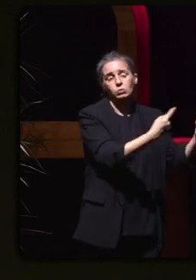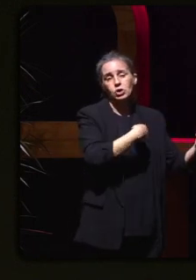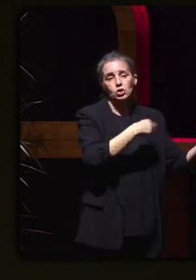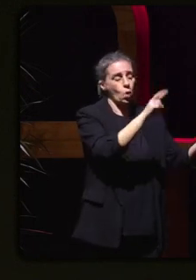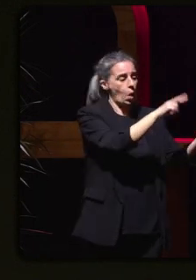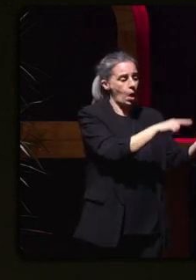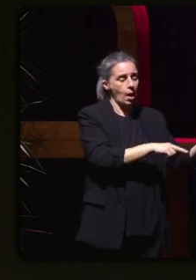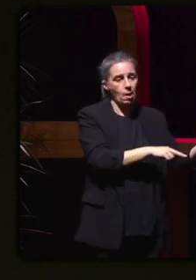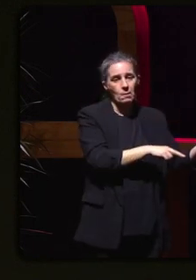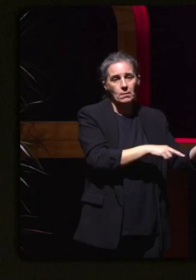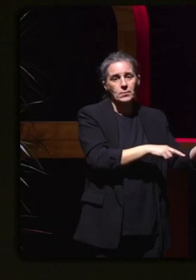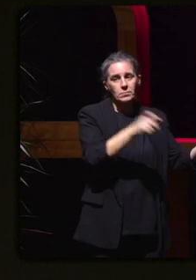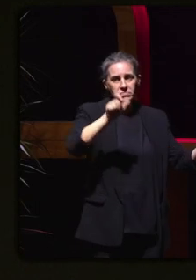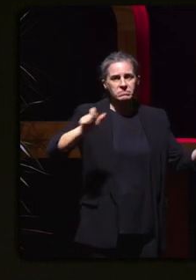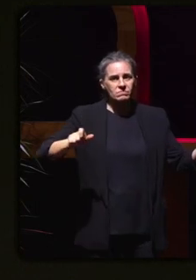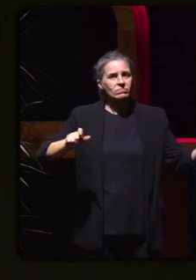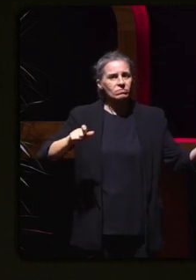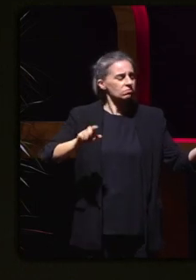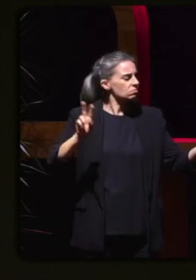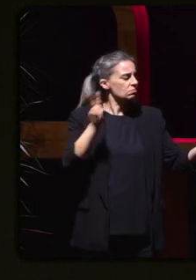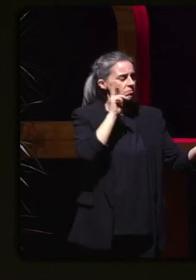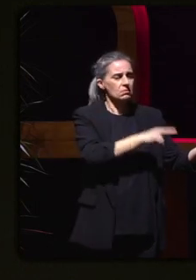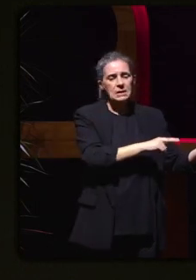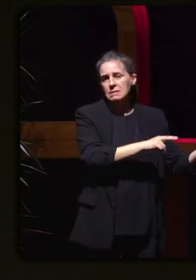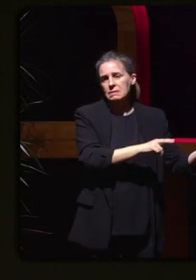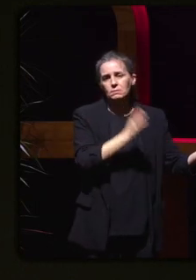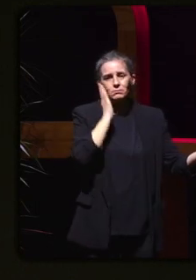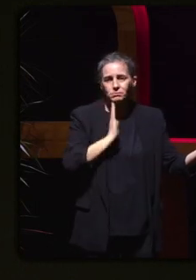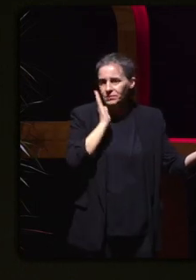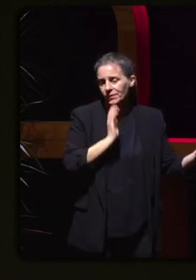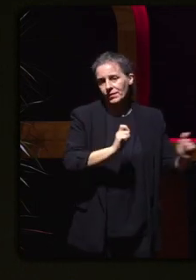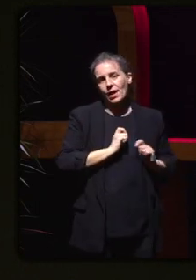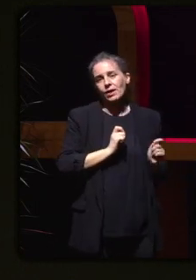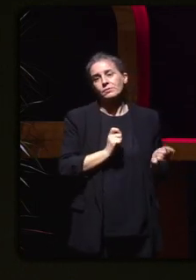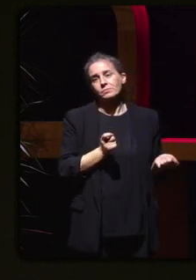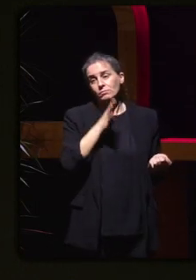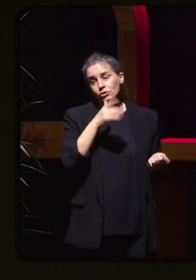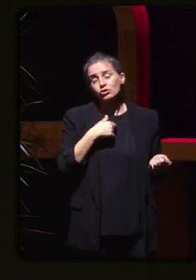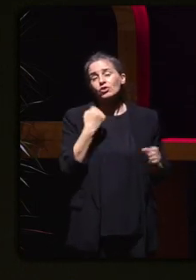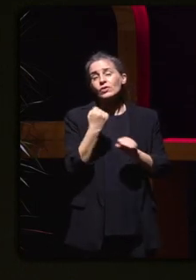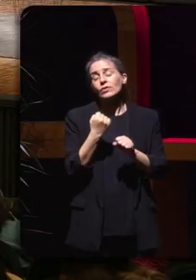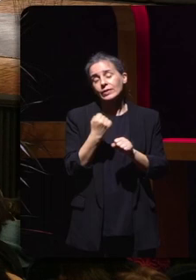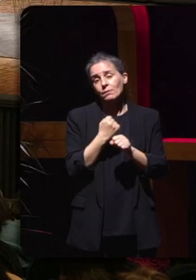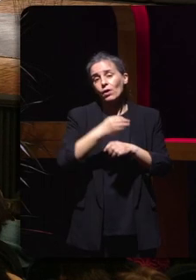hago O sea que pero creo que eso en gran medida tiene que ver por escribir en un medio como el país